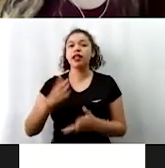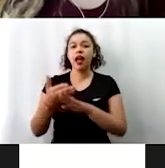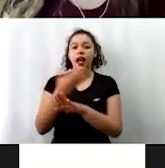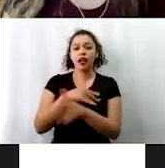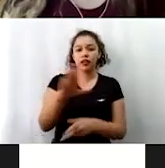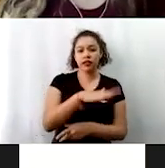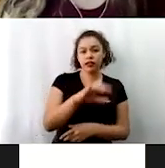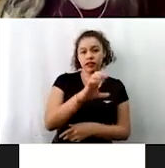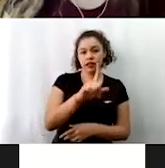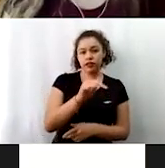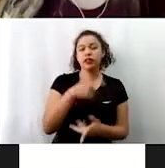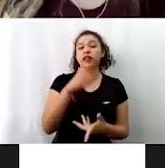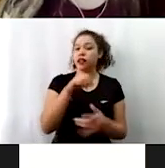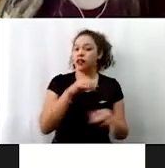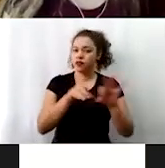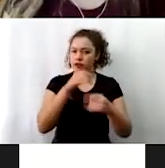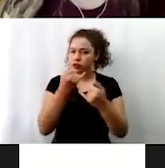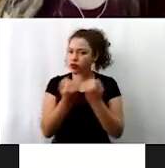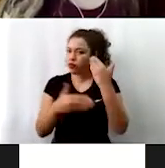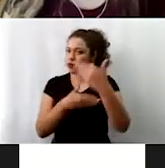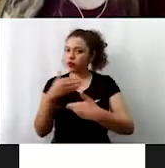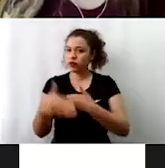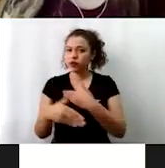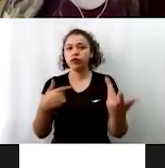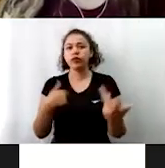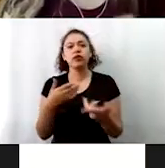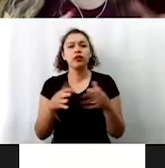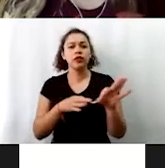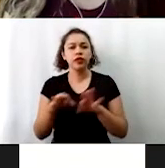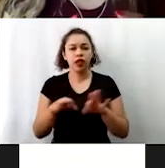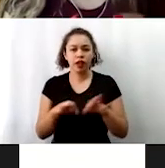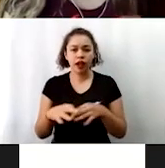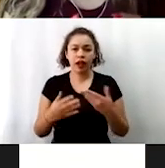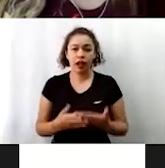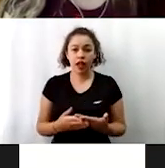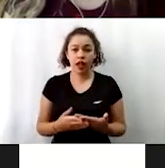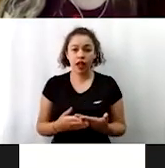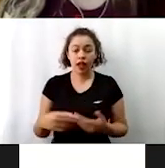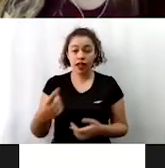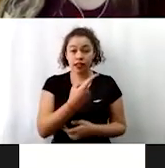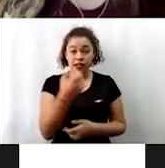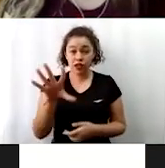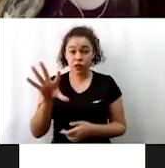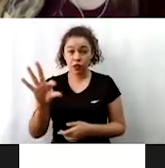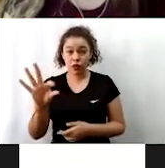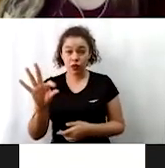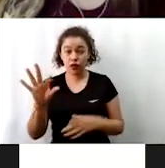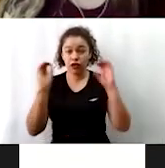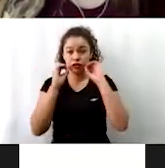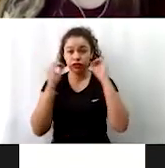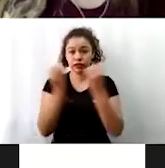antes también, en estos mismos procesos, noté de las 140 organizaciones que